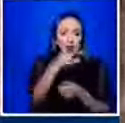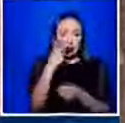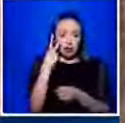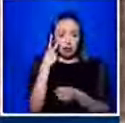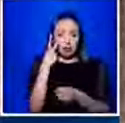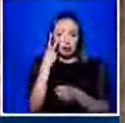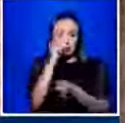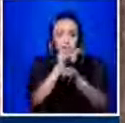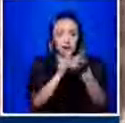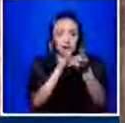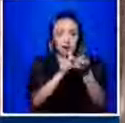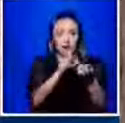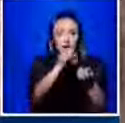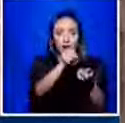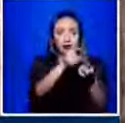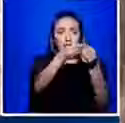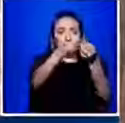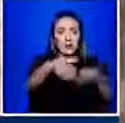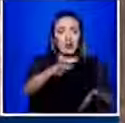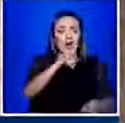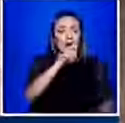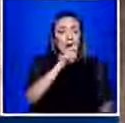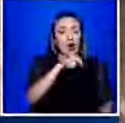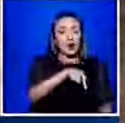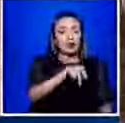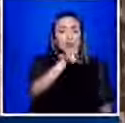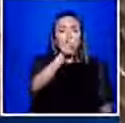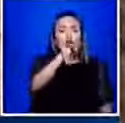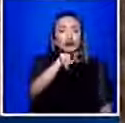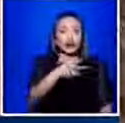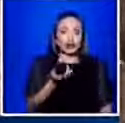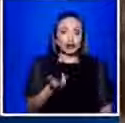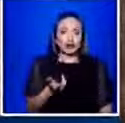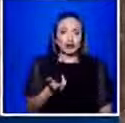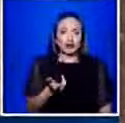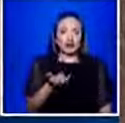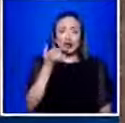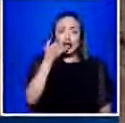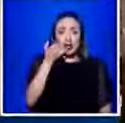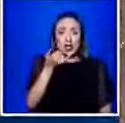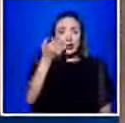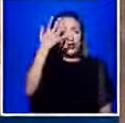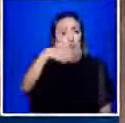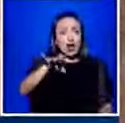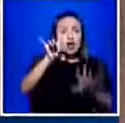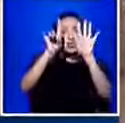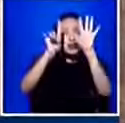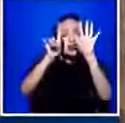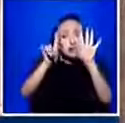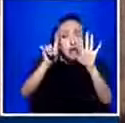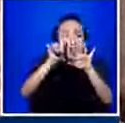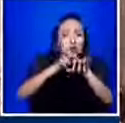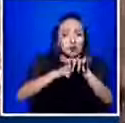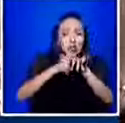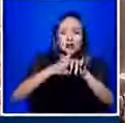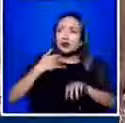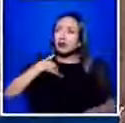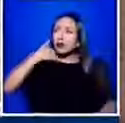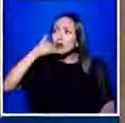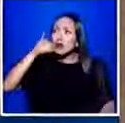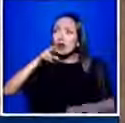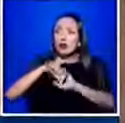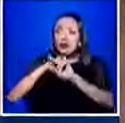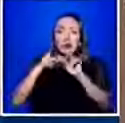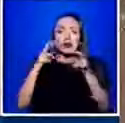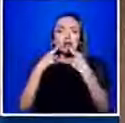mi hermana igual sigue yendo el agua. Esto está dos meses ya. Hemos llamado como seis veces, llamado yo, y no ha habido respuesta